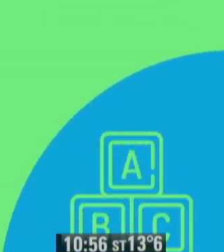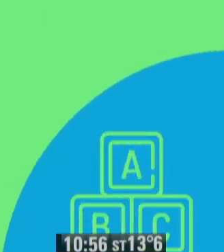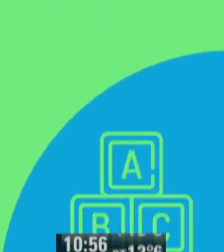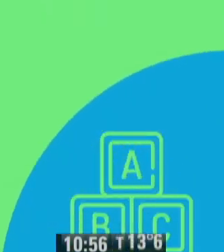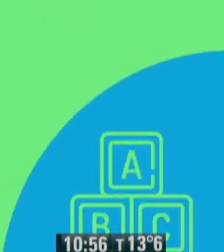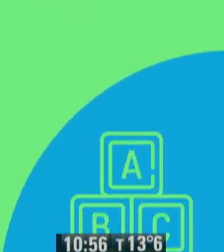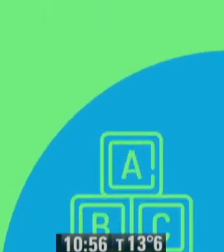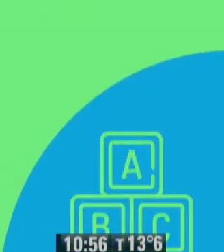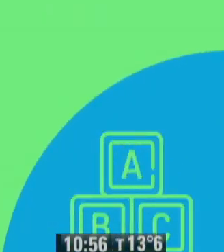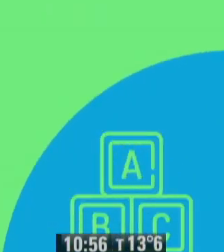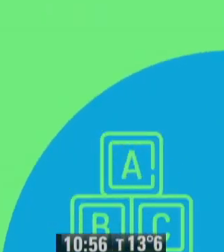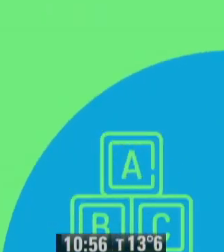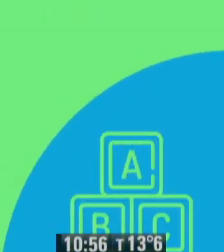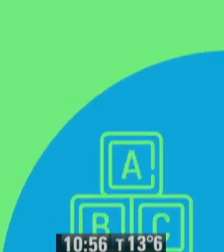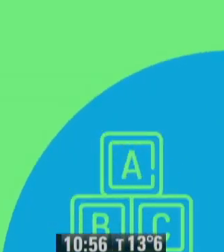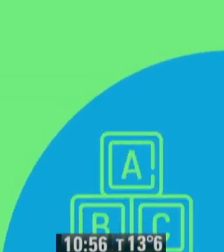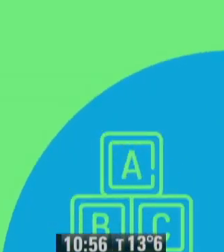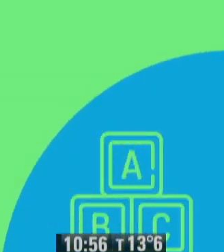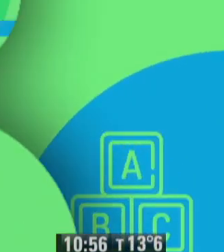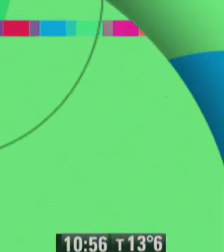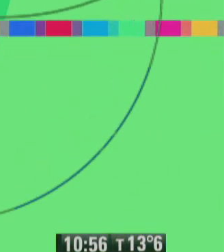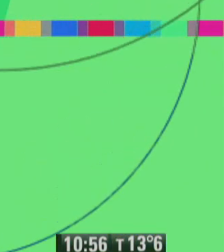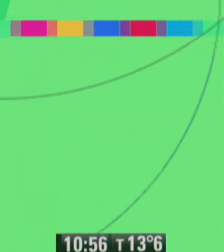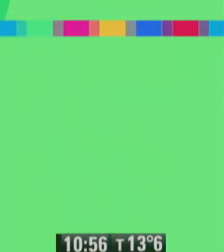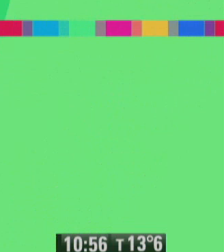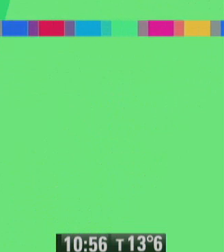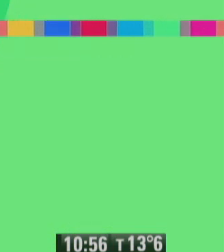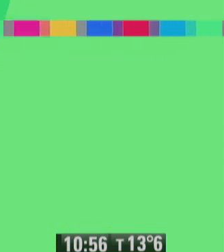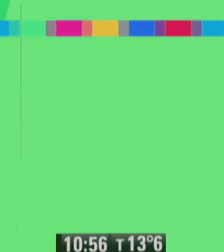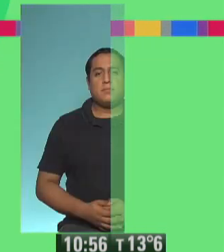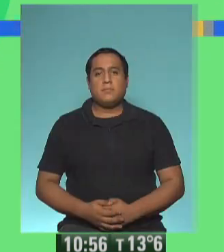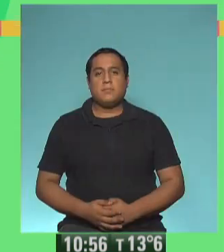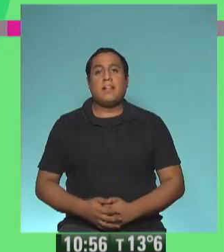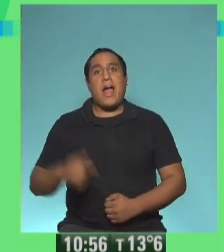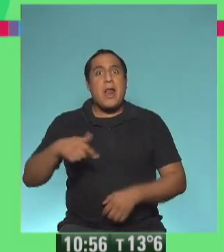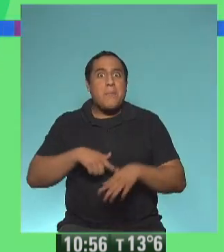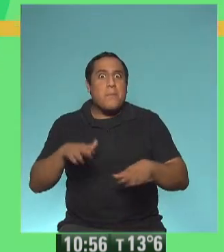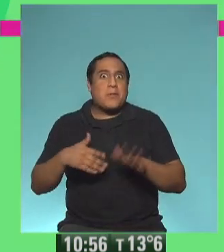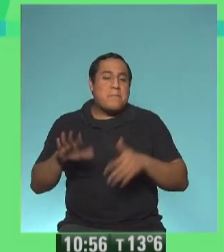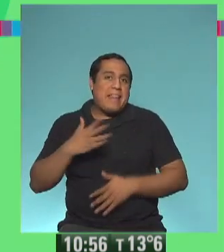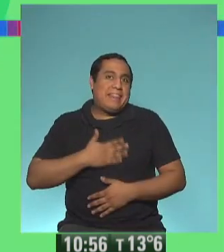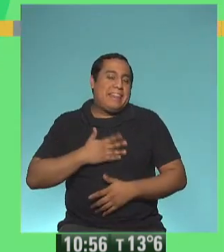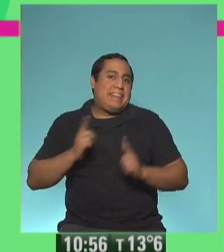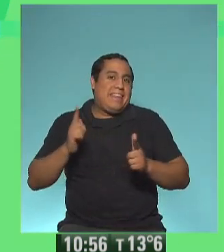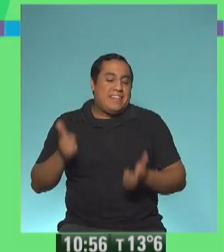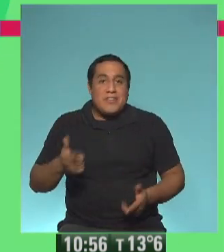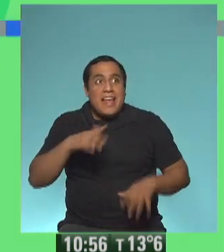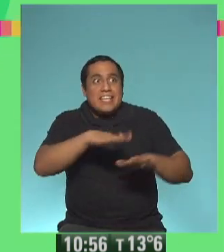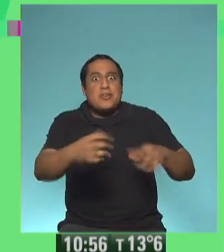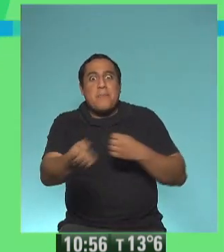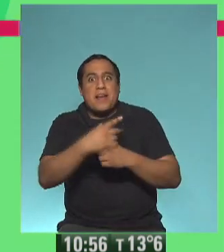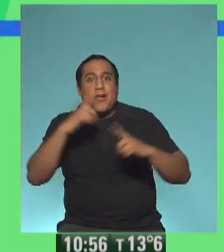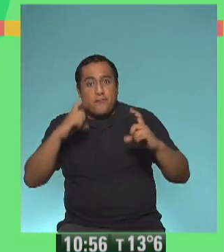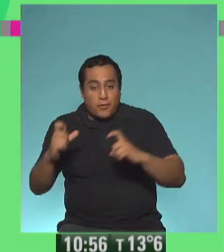veo tanto lo que quiero que llegó el momento más divertido a dar las fotos que nos mandan los